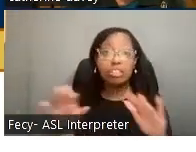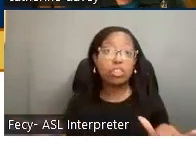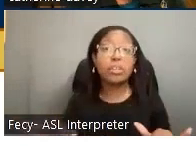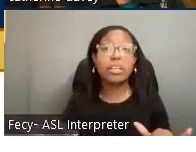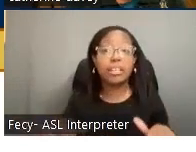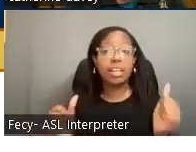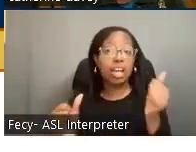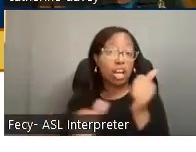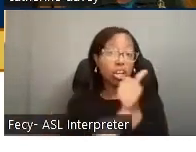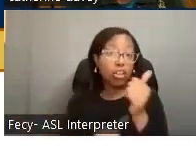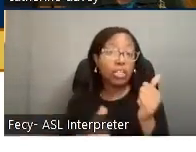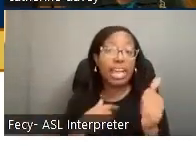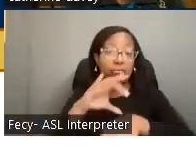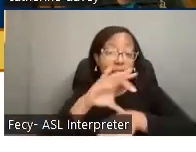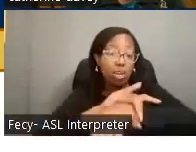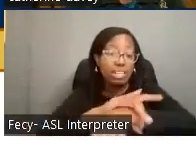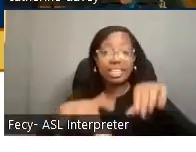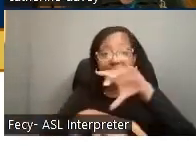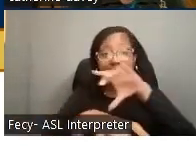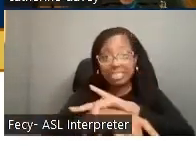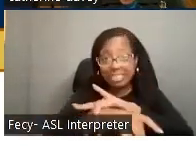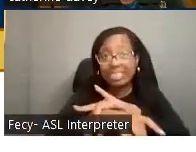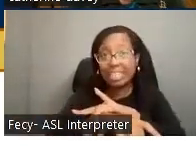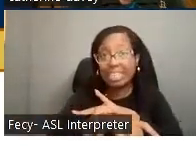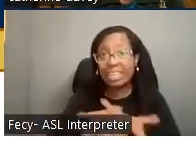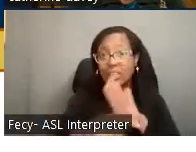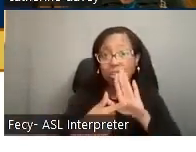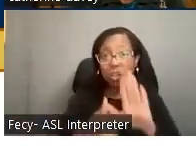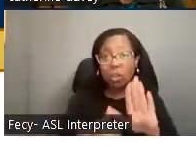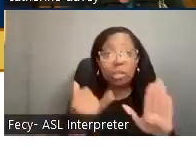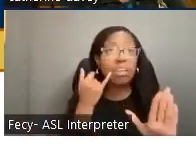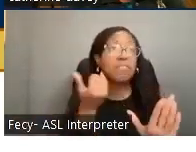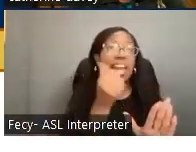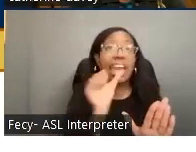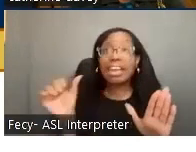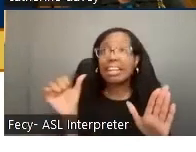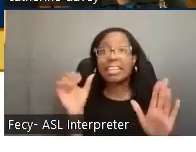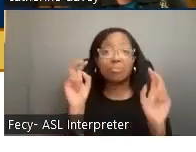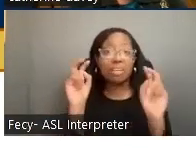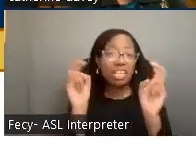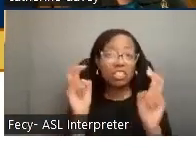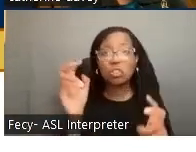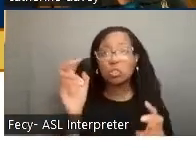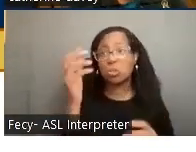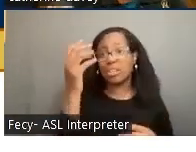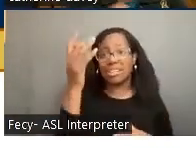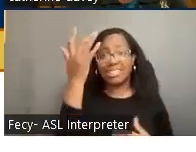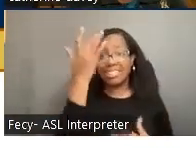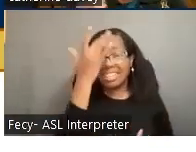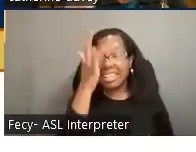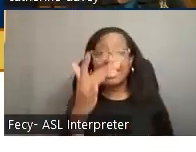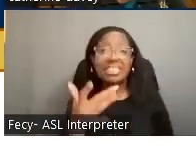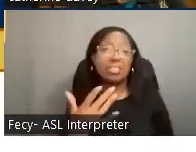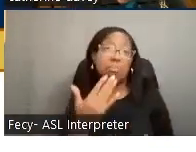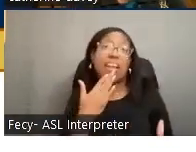policías. Hay todas posibilidades por medio de las fuerzas policíacas. También tenemos brazaletes